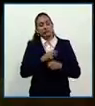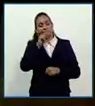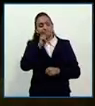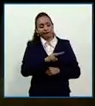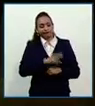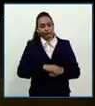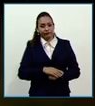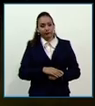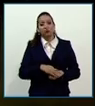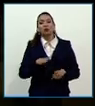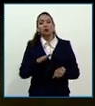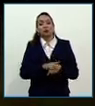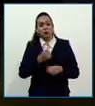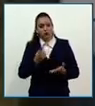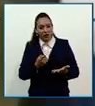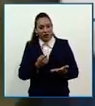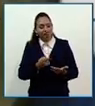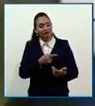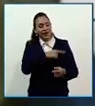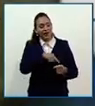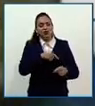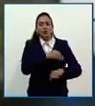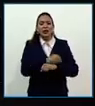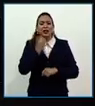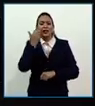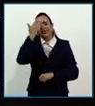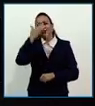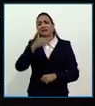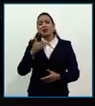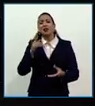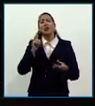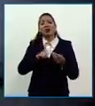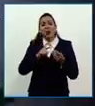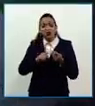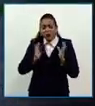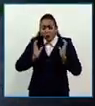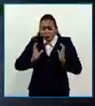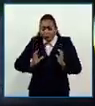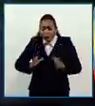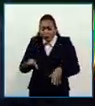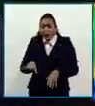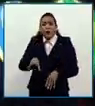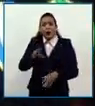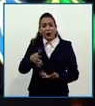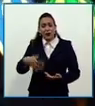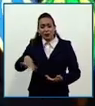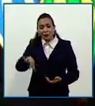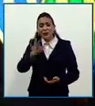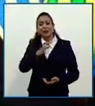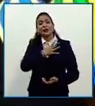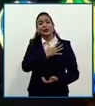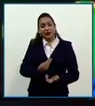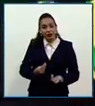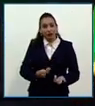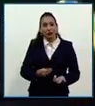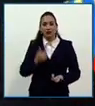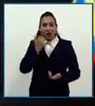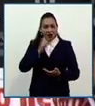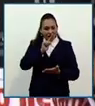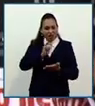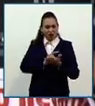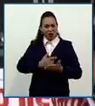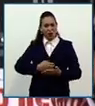cuyo único objetivo en este caso, pues poder encontrar a sus hijos, pero también lograr que se haga justicia